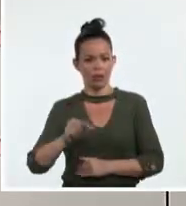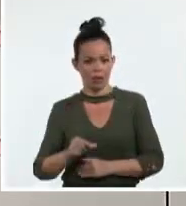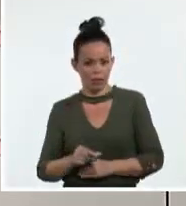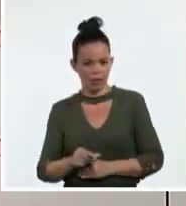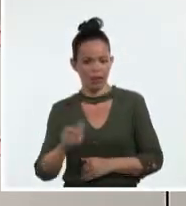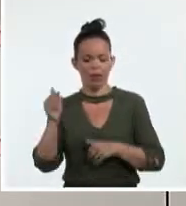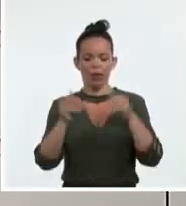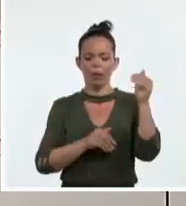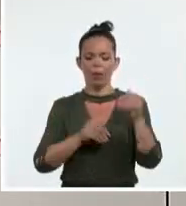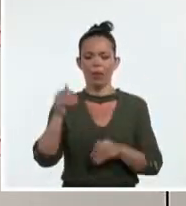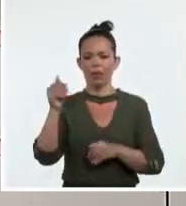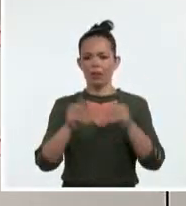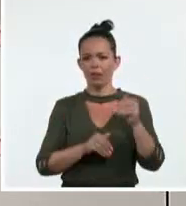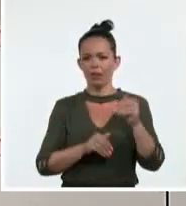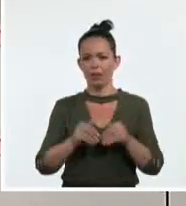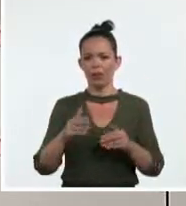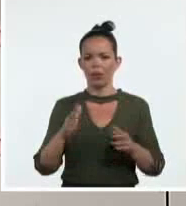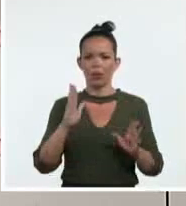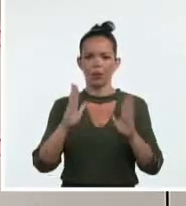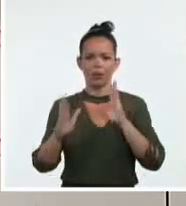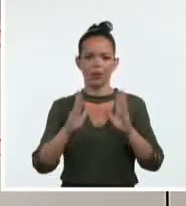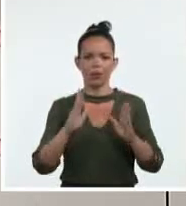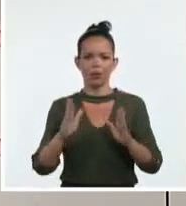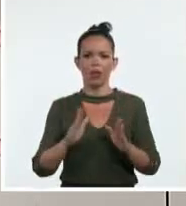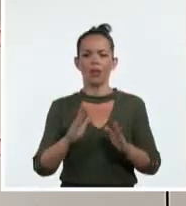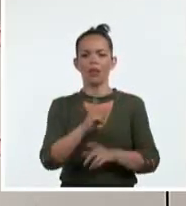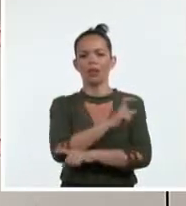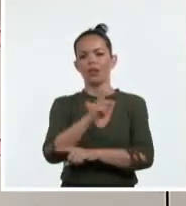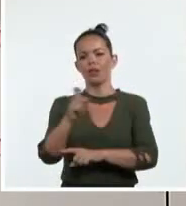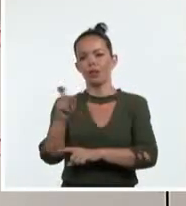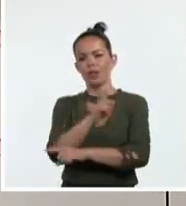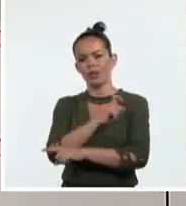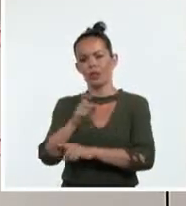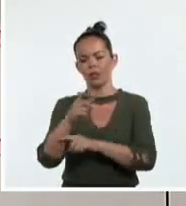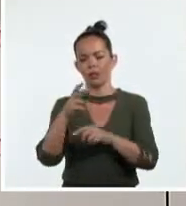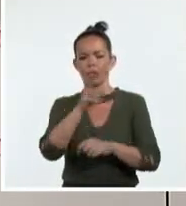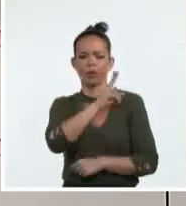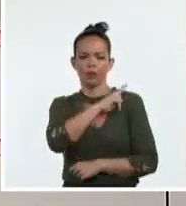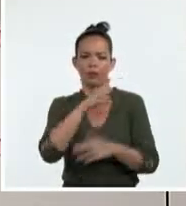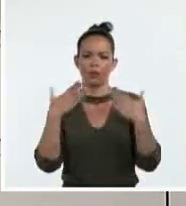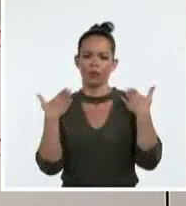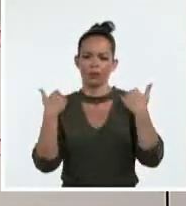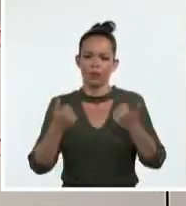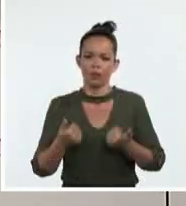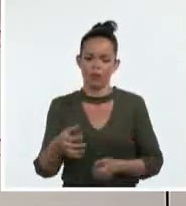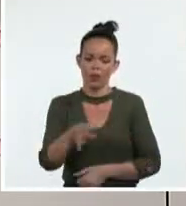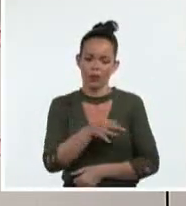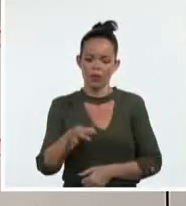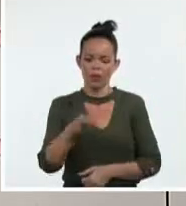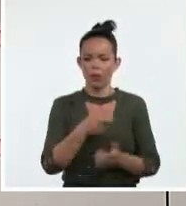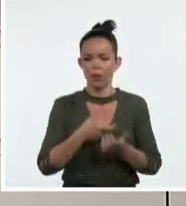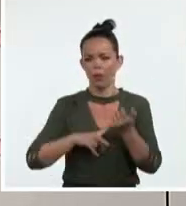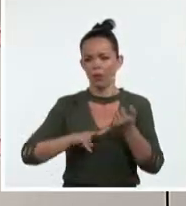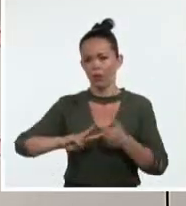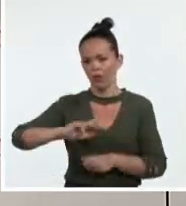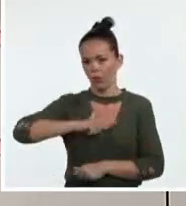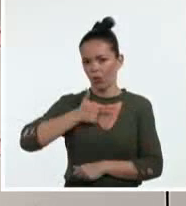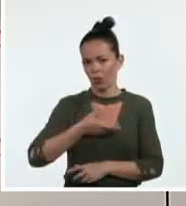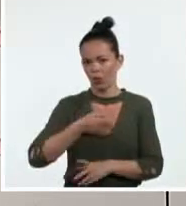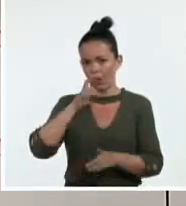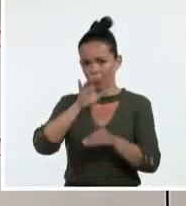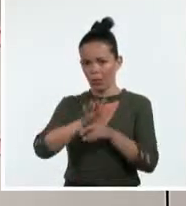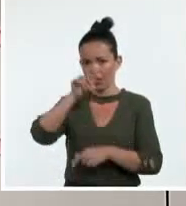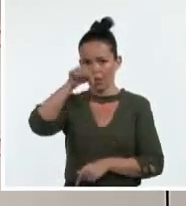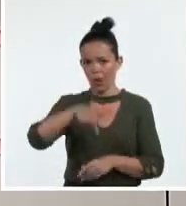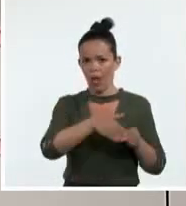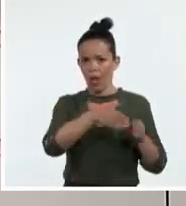primera jornada del Seminario Nacional para Directores Municipales y Provinciales de Cultura, que sesiona desde hoy y hasta el